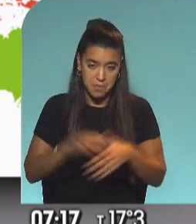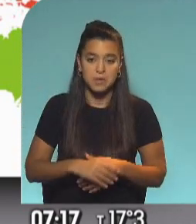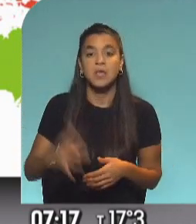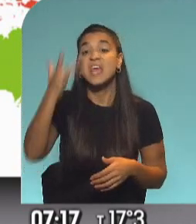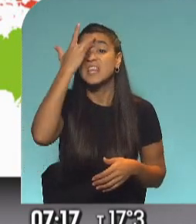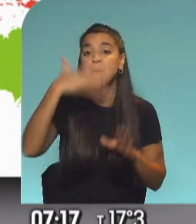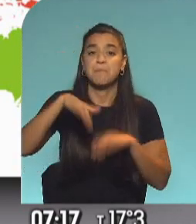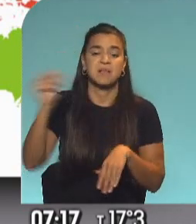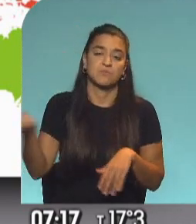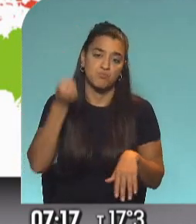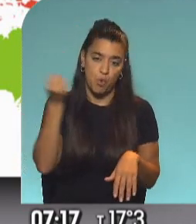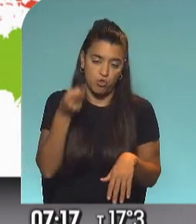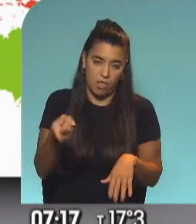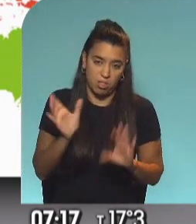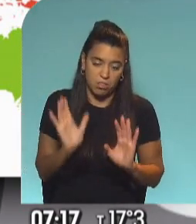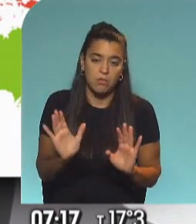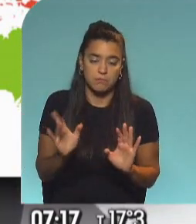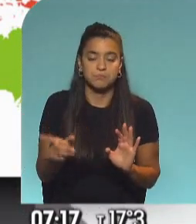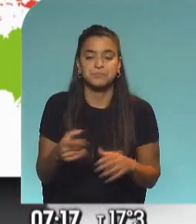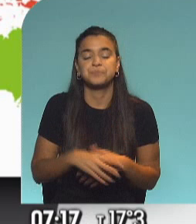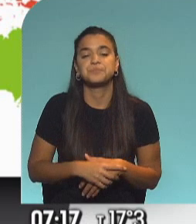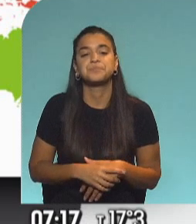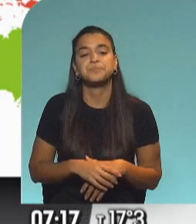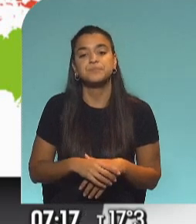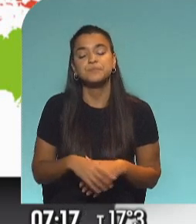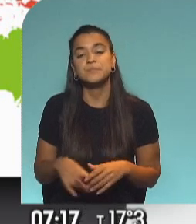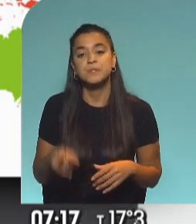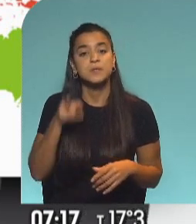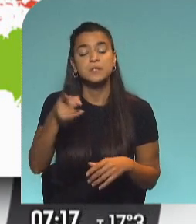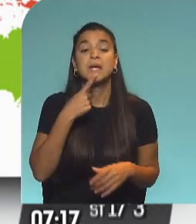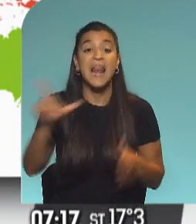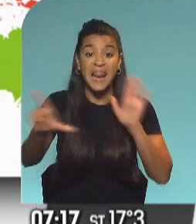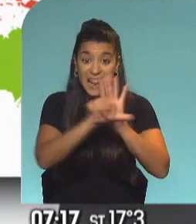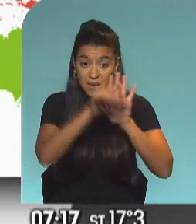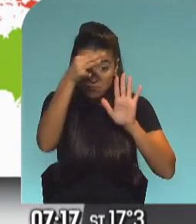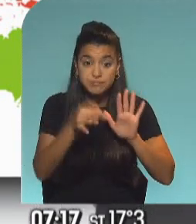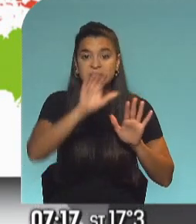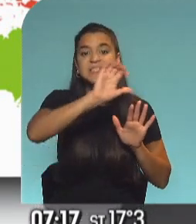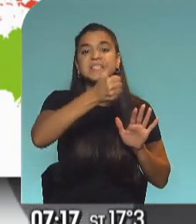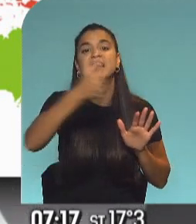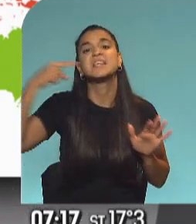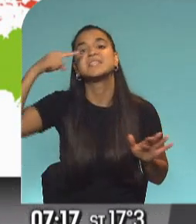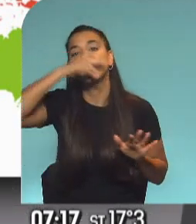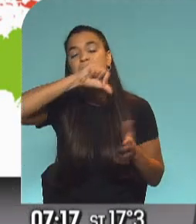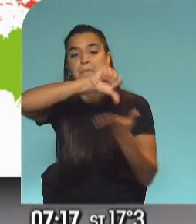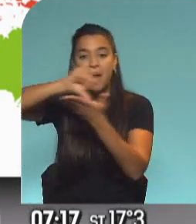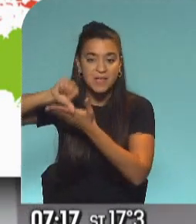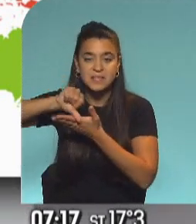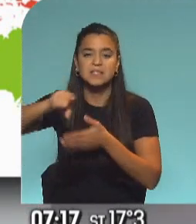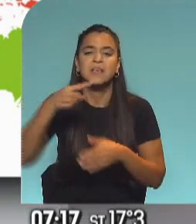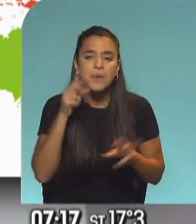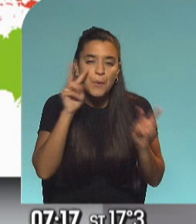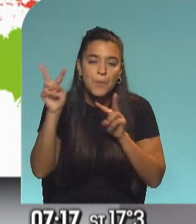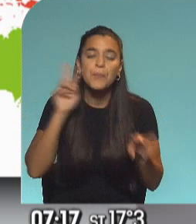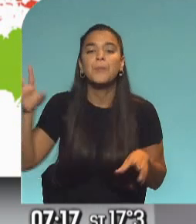India es el más importante de los que lo admiten por esto. Y es totalmente legal en 67 países, que son los que están marcados